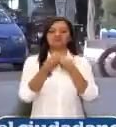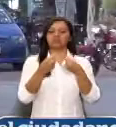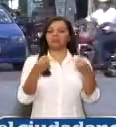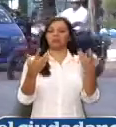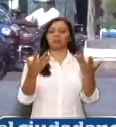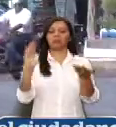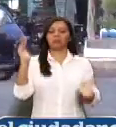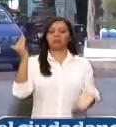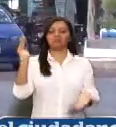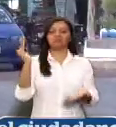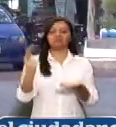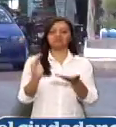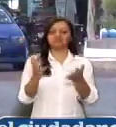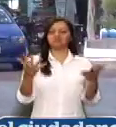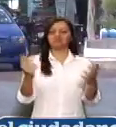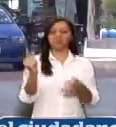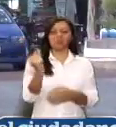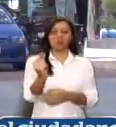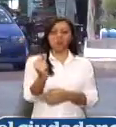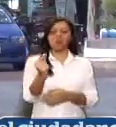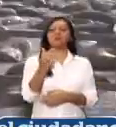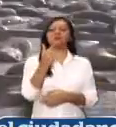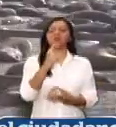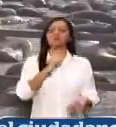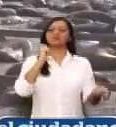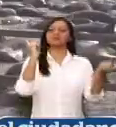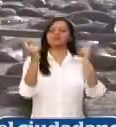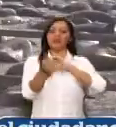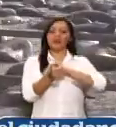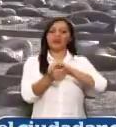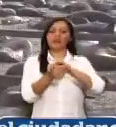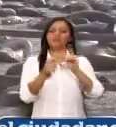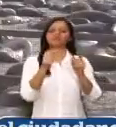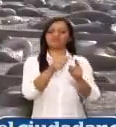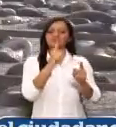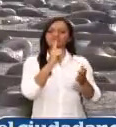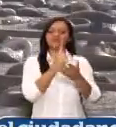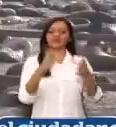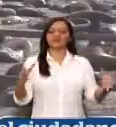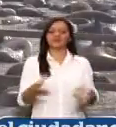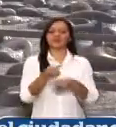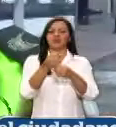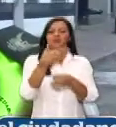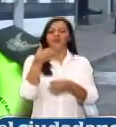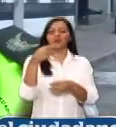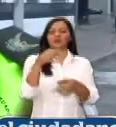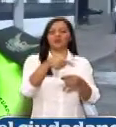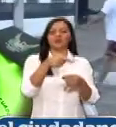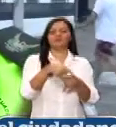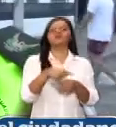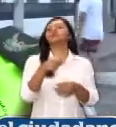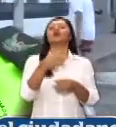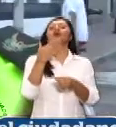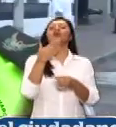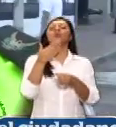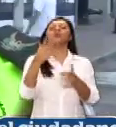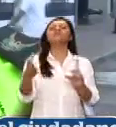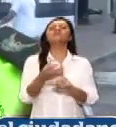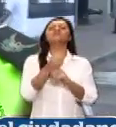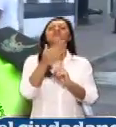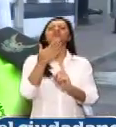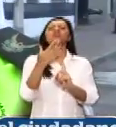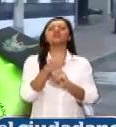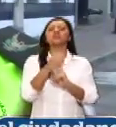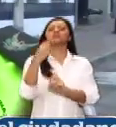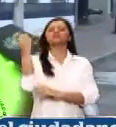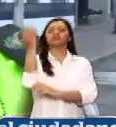delitos son los más bajos del país. Esto convierte a las islas en la región más segura del Ecuador. La forma como se ha logrado esto es